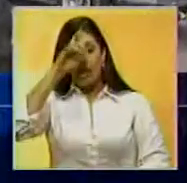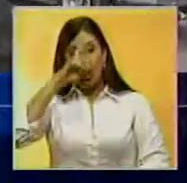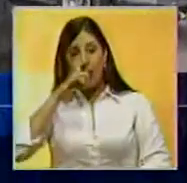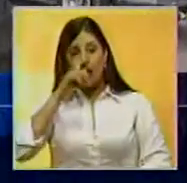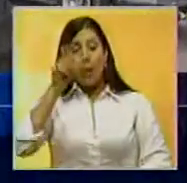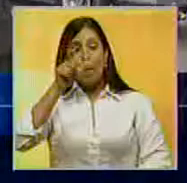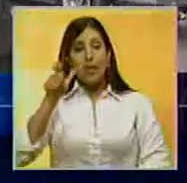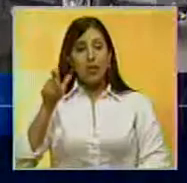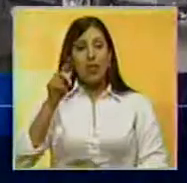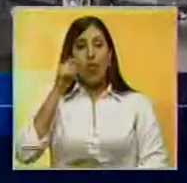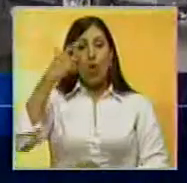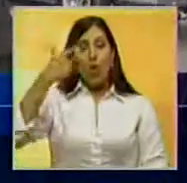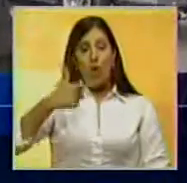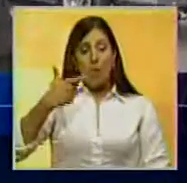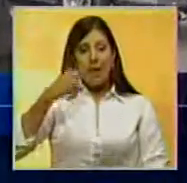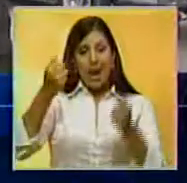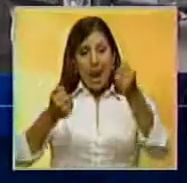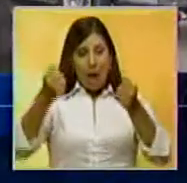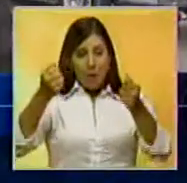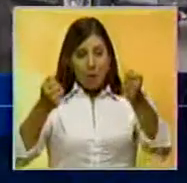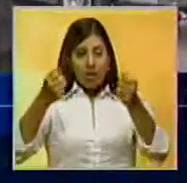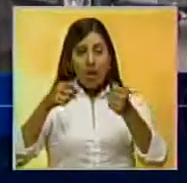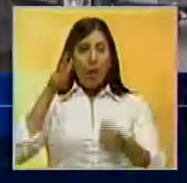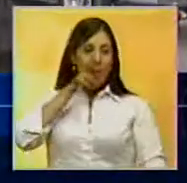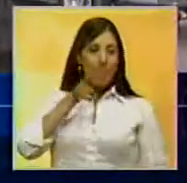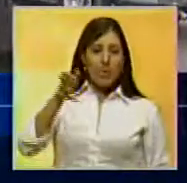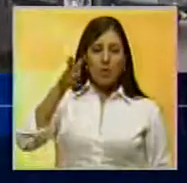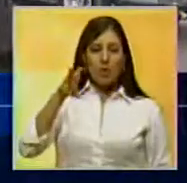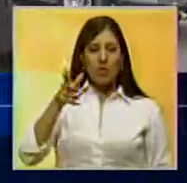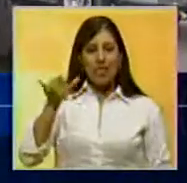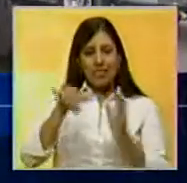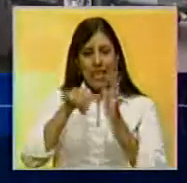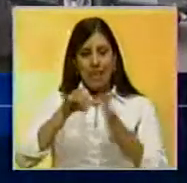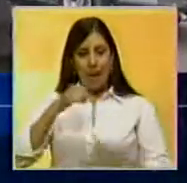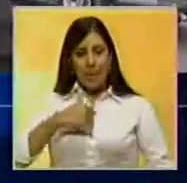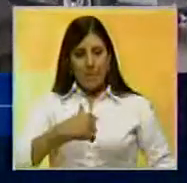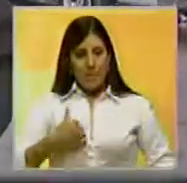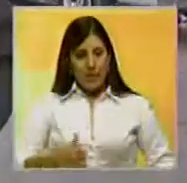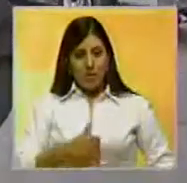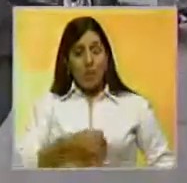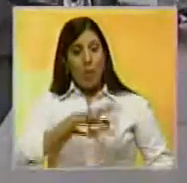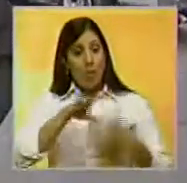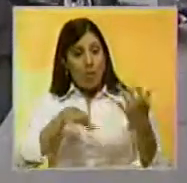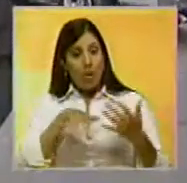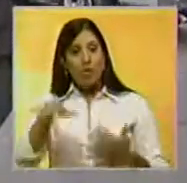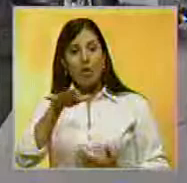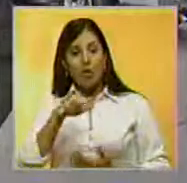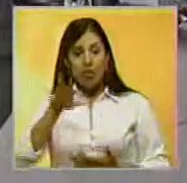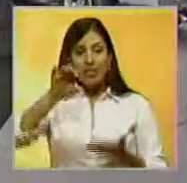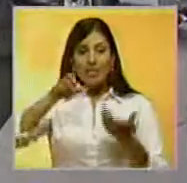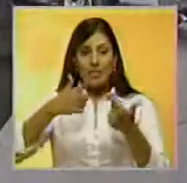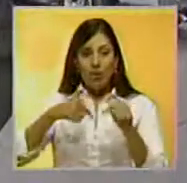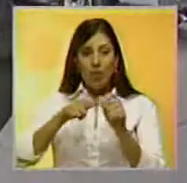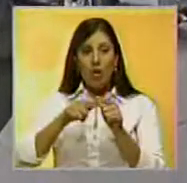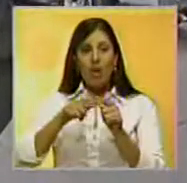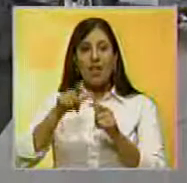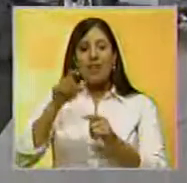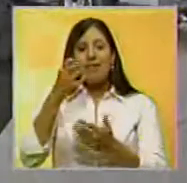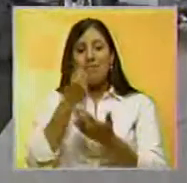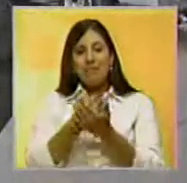edad, quien fue abordado por un sujeto en una camioneta y le dio un tiro certero en el pecho. Este hecho ocurrió en el sector Santa Elena de